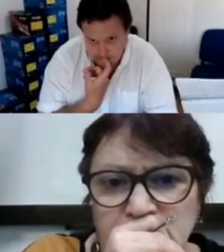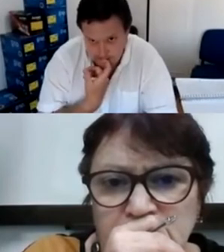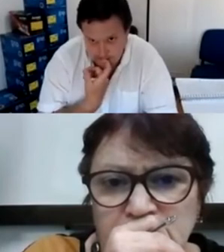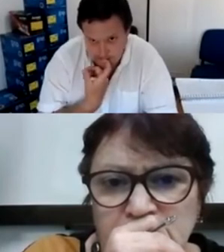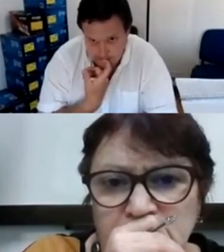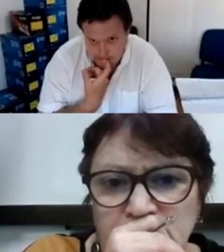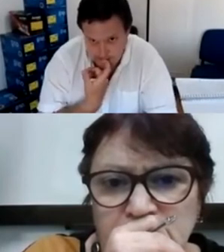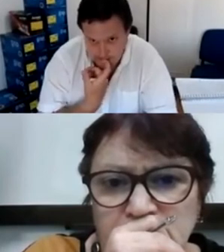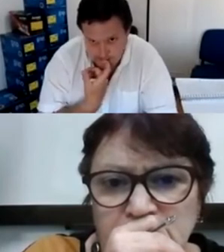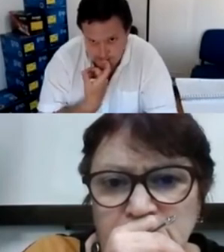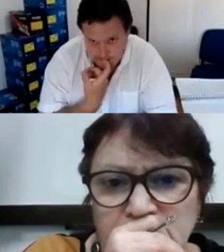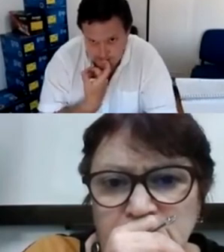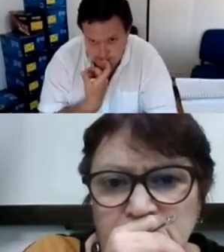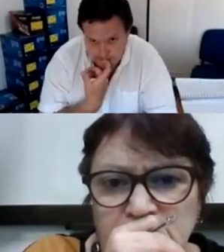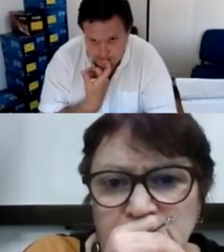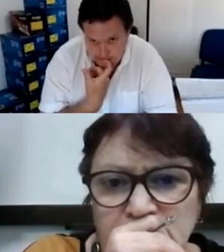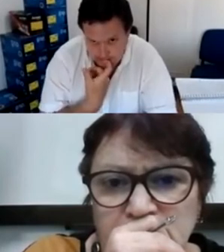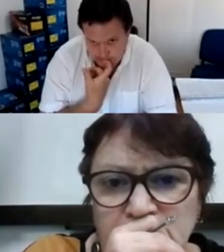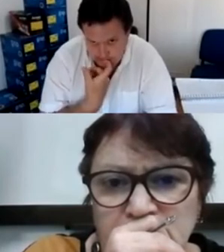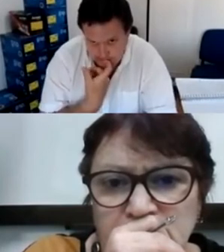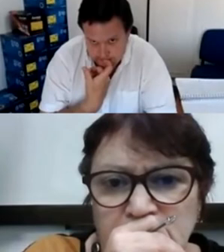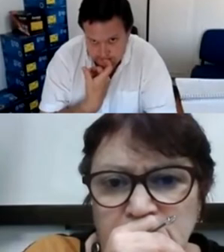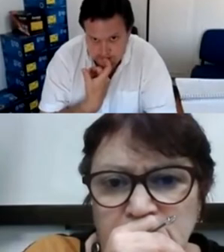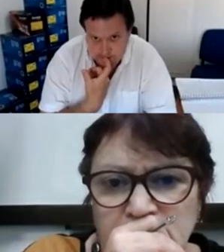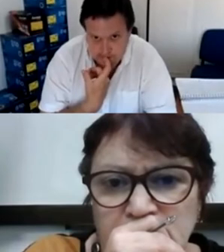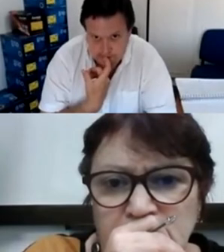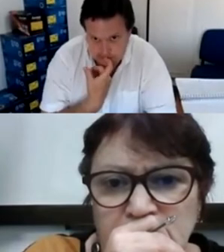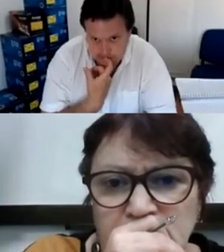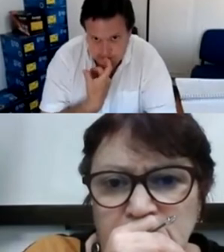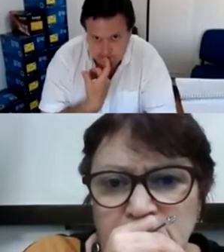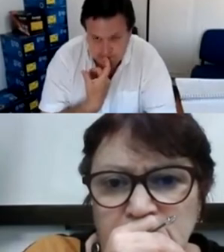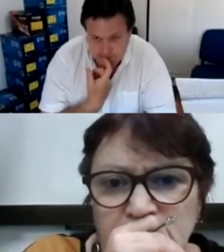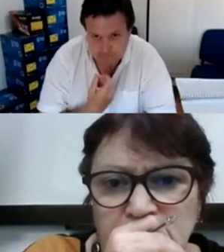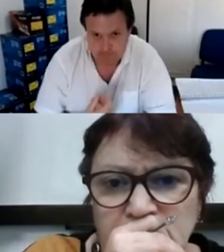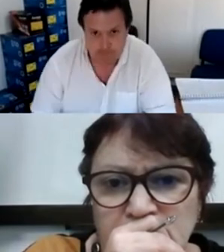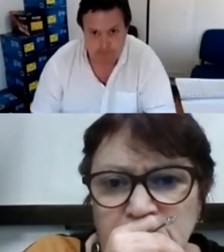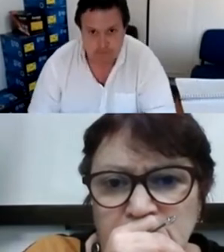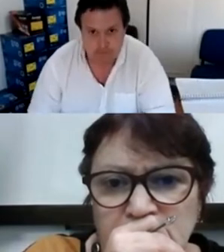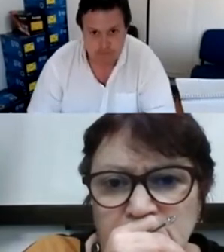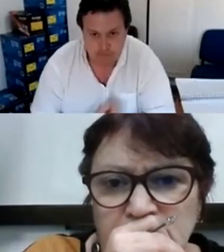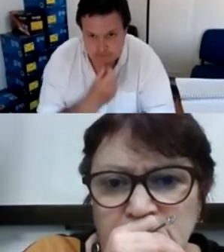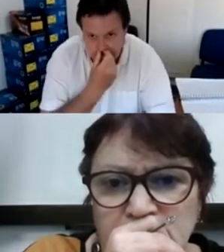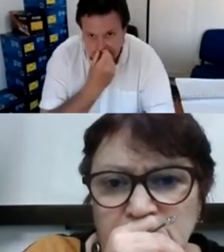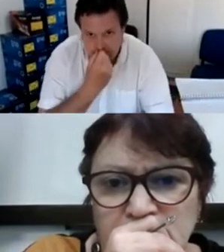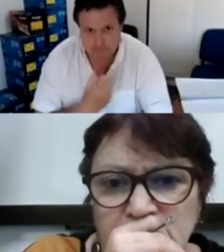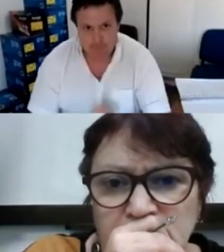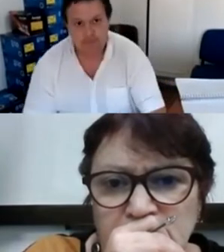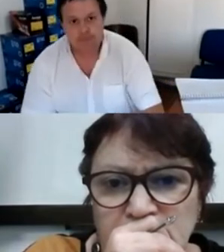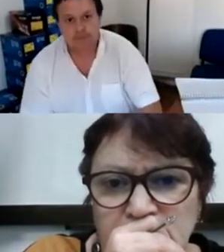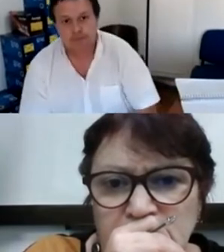institucionalmente, ya lo hemos hablado, desde dirección lo estamos diciendo, vamos a terminar este proceso con el 50% de docentes